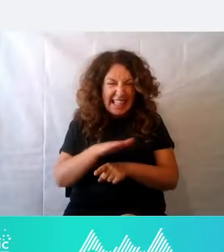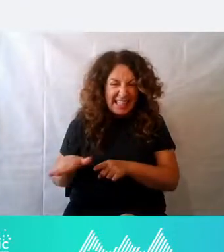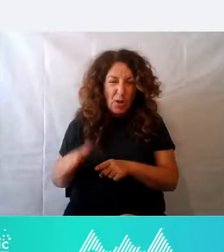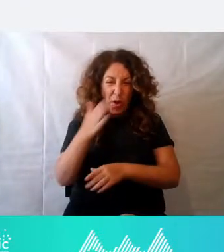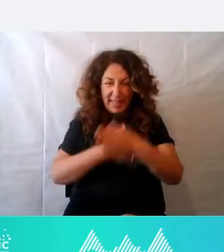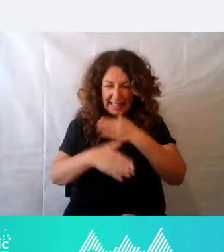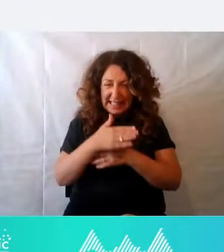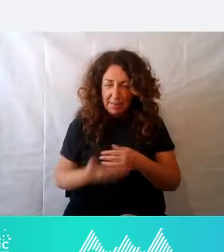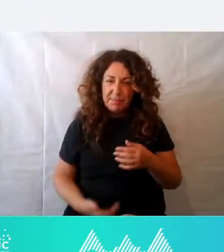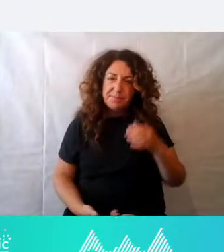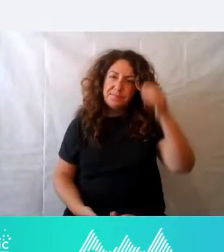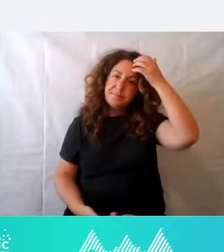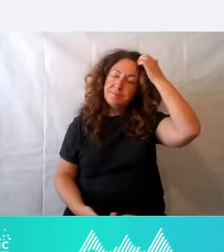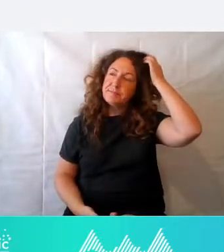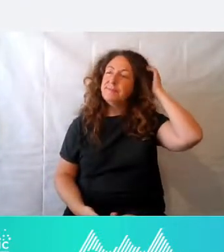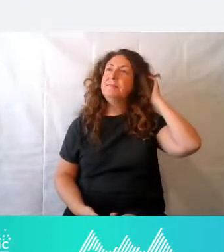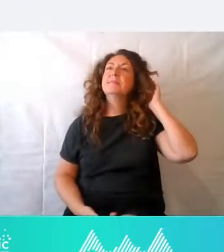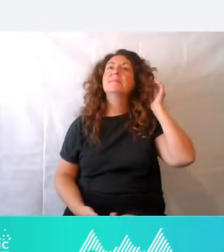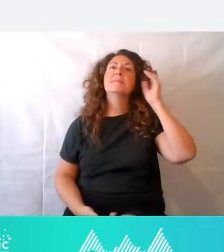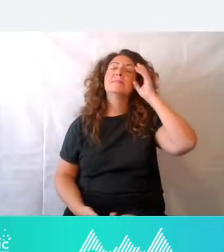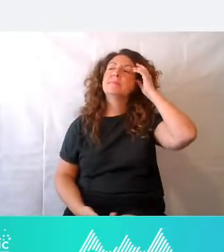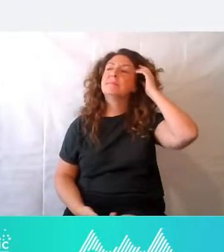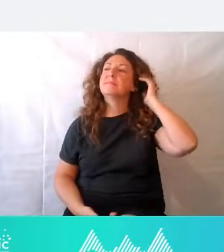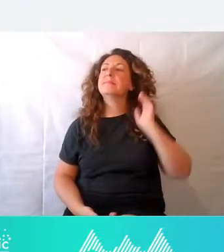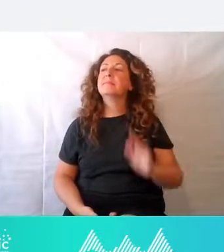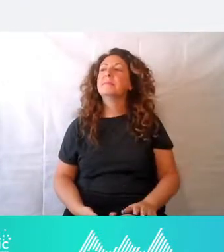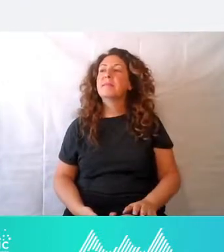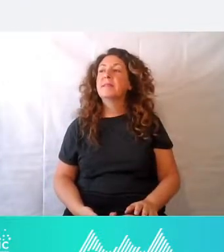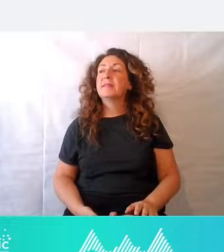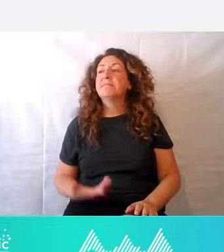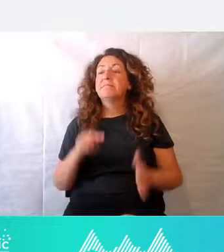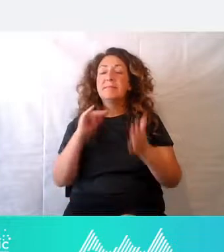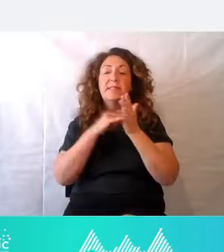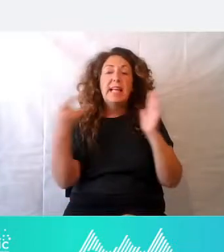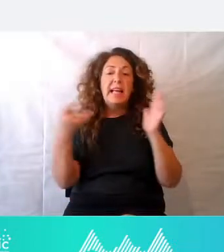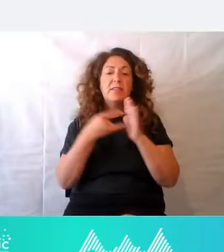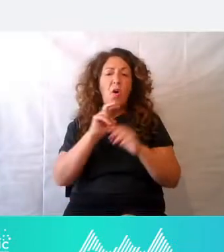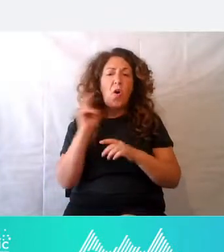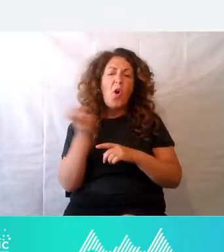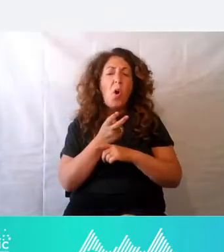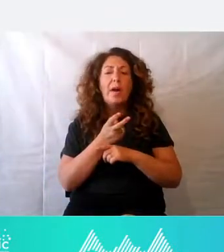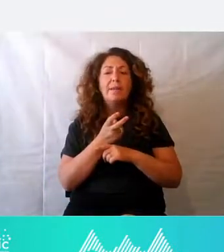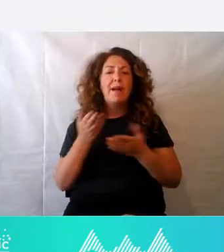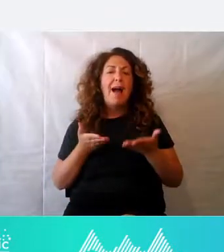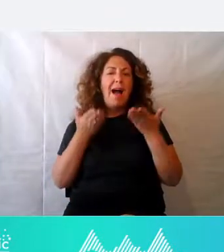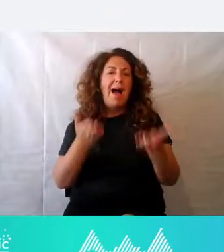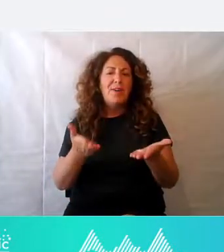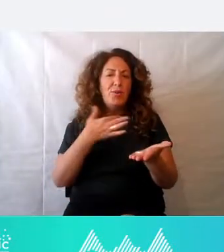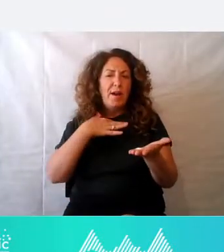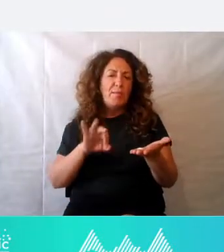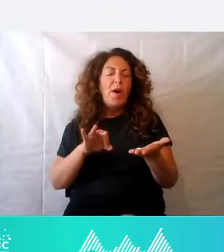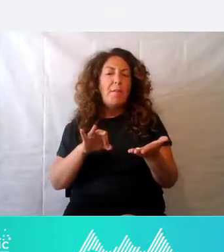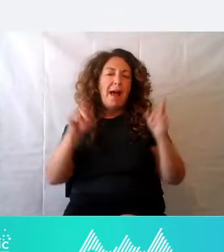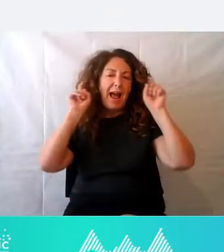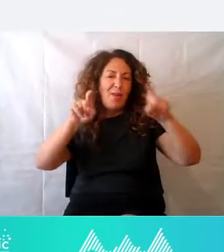los colegios de toda españa y desarrollamos tecnologías que pensamos que pueden ayudar a que la educación sea cada vez